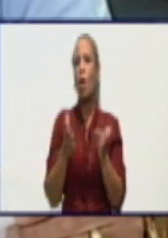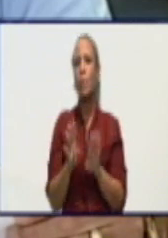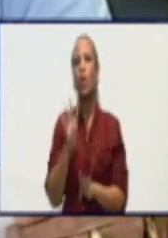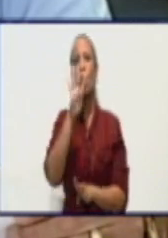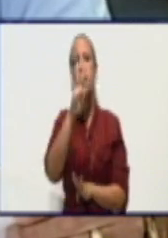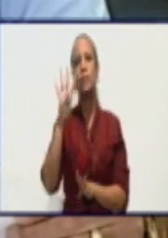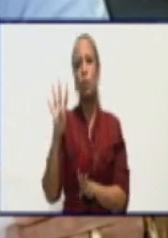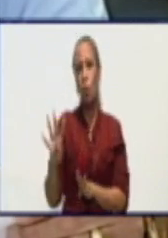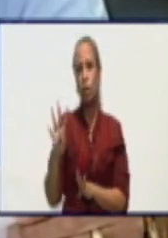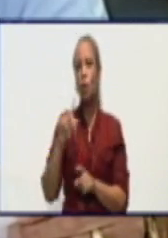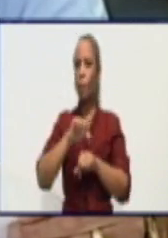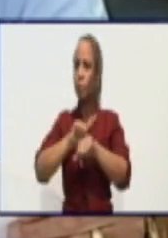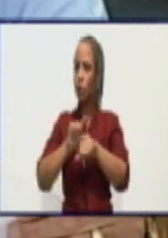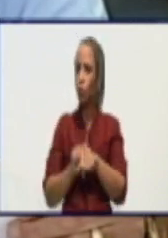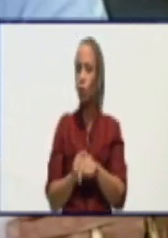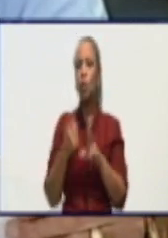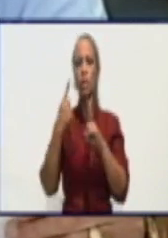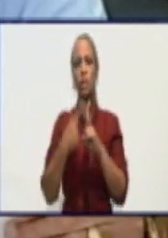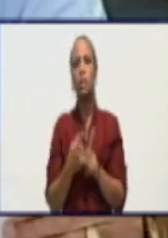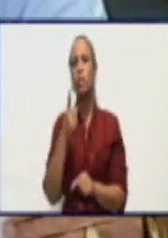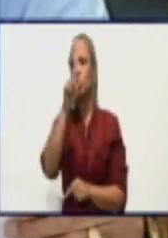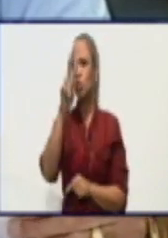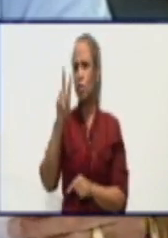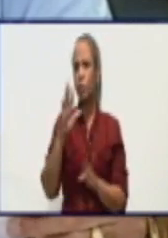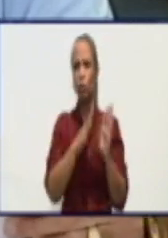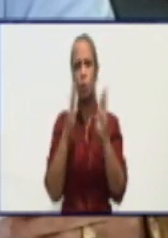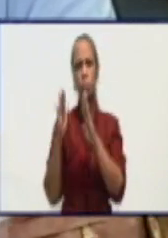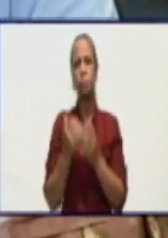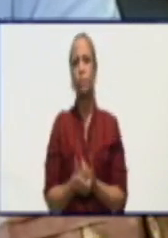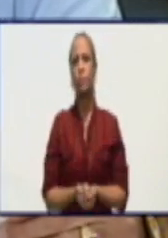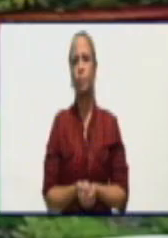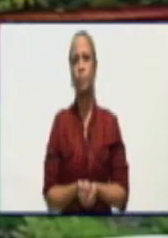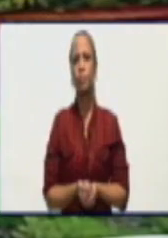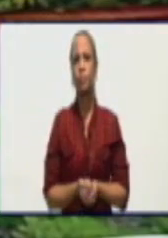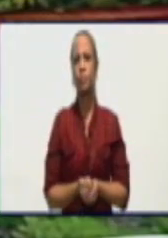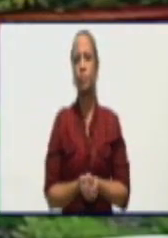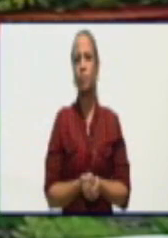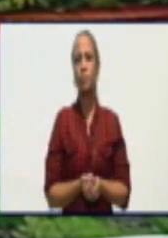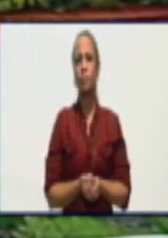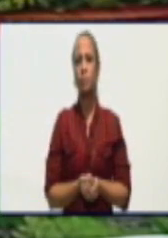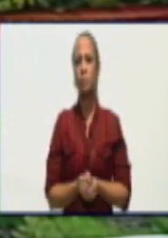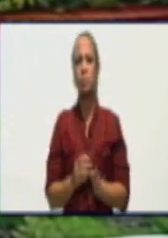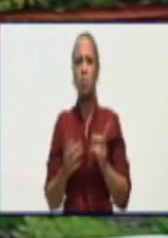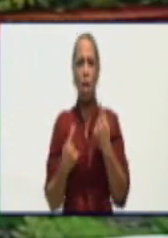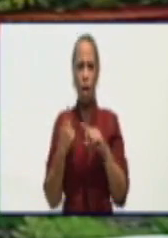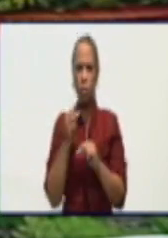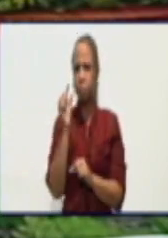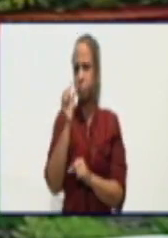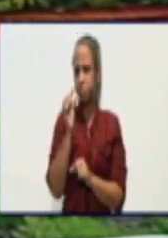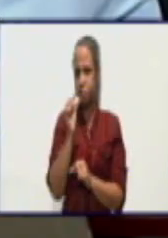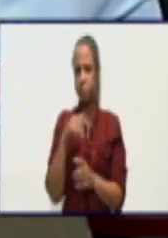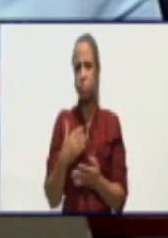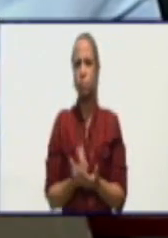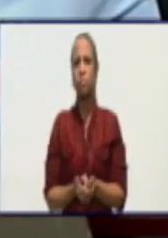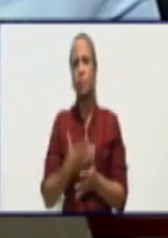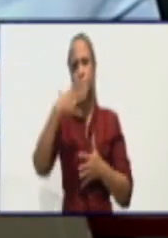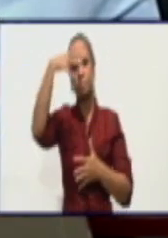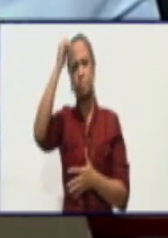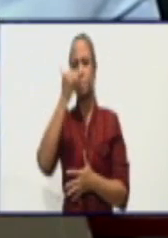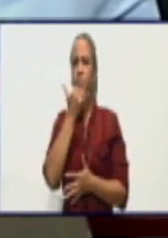del bloque 4 y 12 minutos los clientes del bloque 5. Fue prácticamente insignificante la afectación. Correcto, eso fue por la Antonio Guitera,